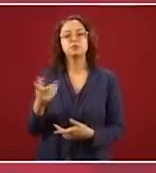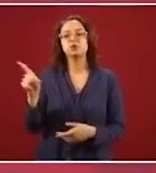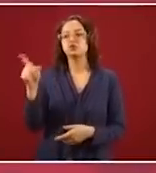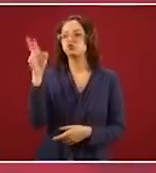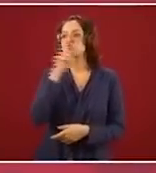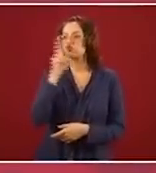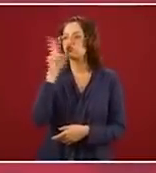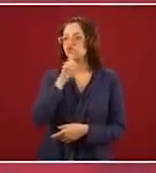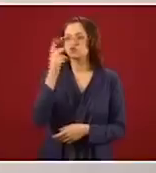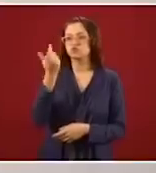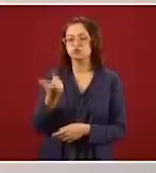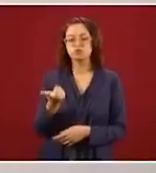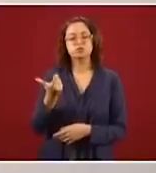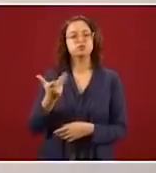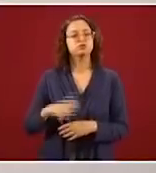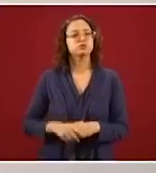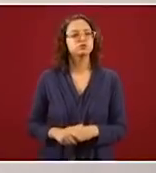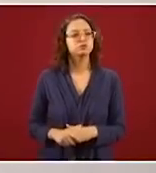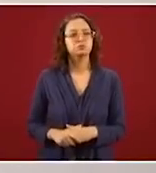rusa,